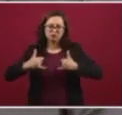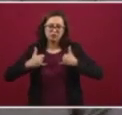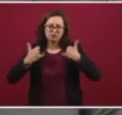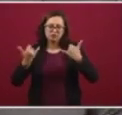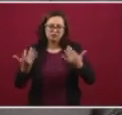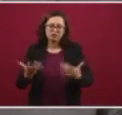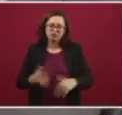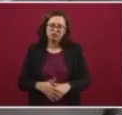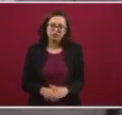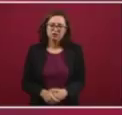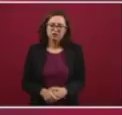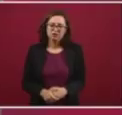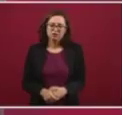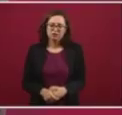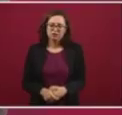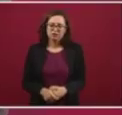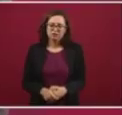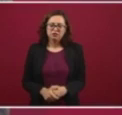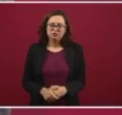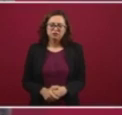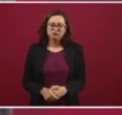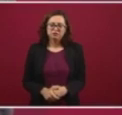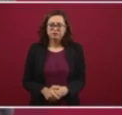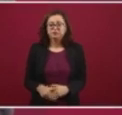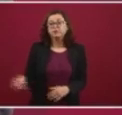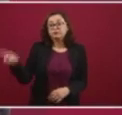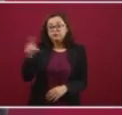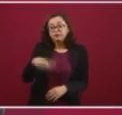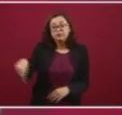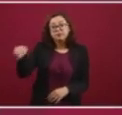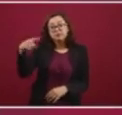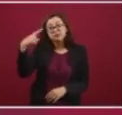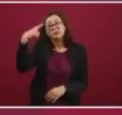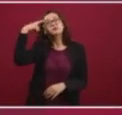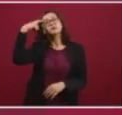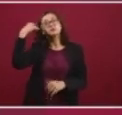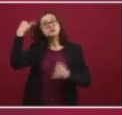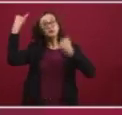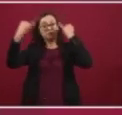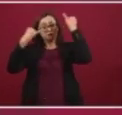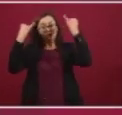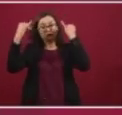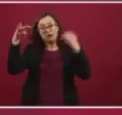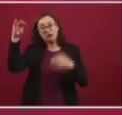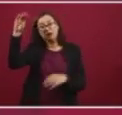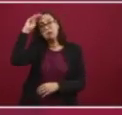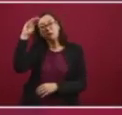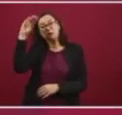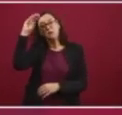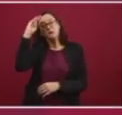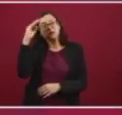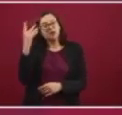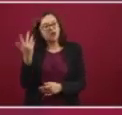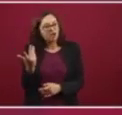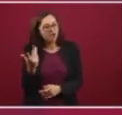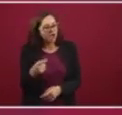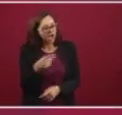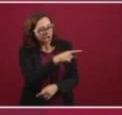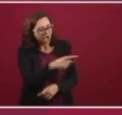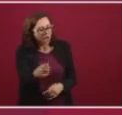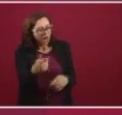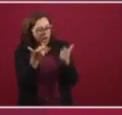Nada de estar pensando que esa felicidad